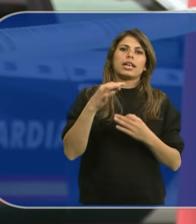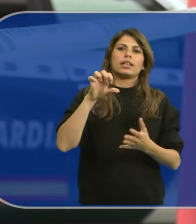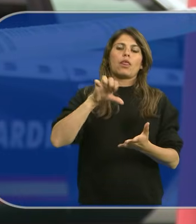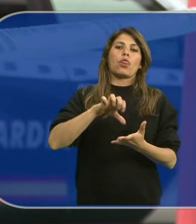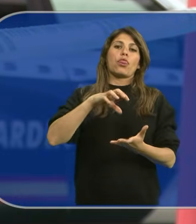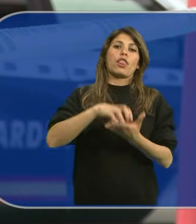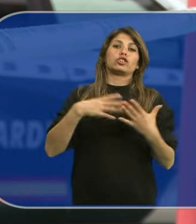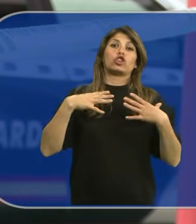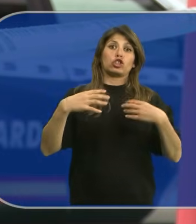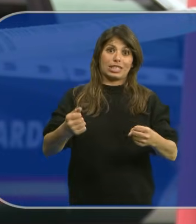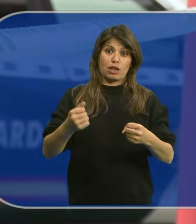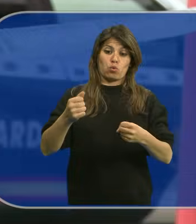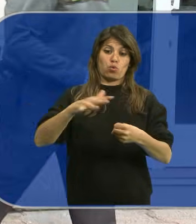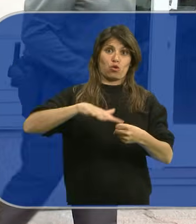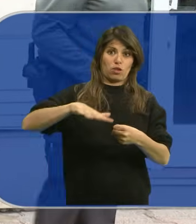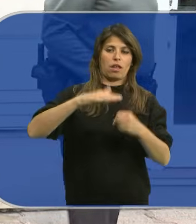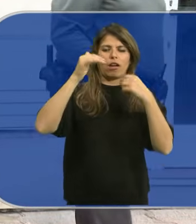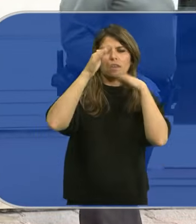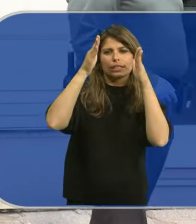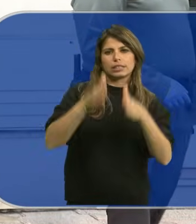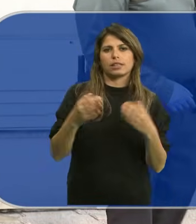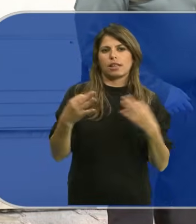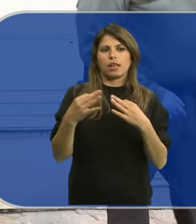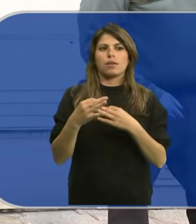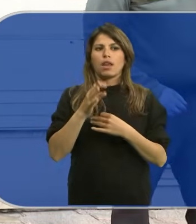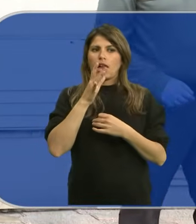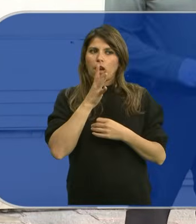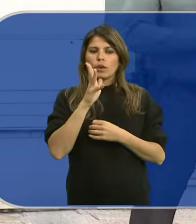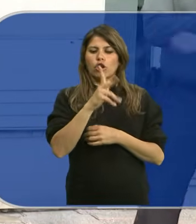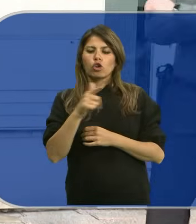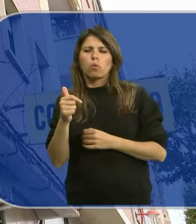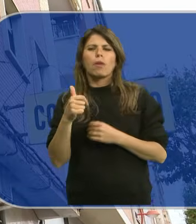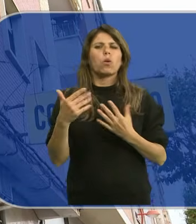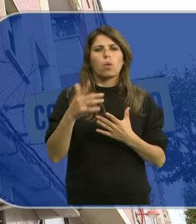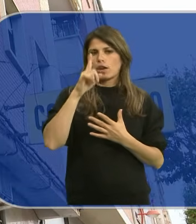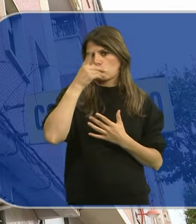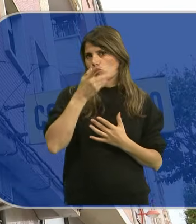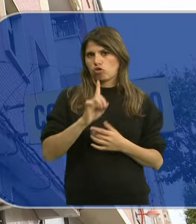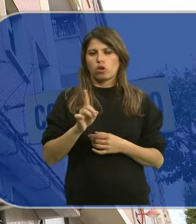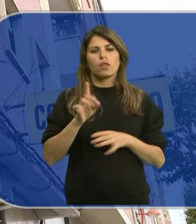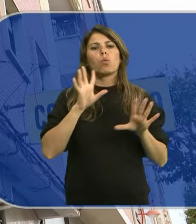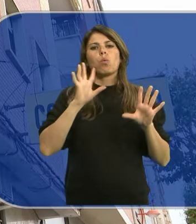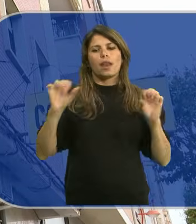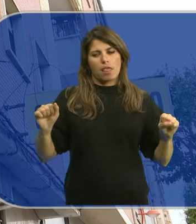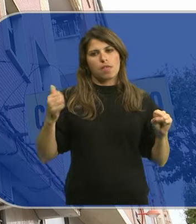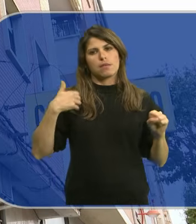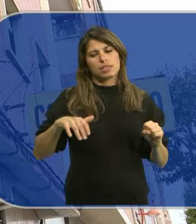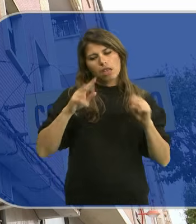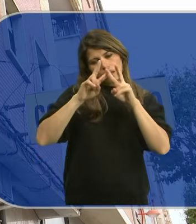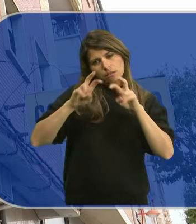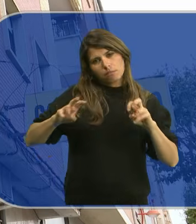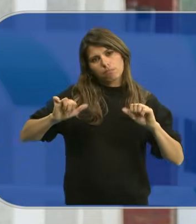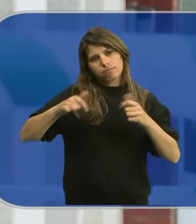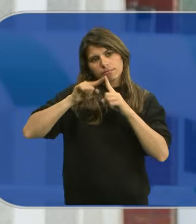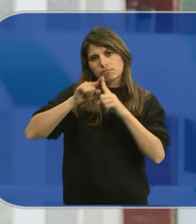centro de salud de la localidad. De momento se desconoce el botín sustraído y la Guardia Civil ya ha iniciado una investigación